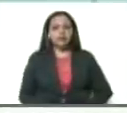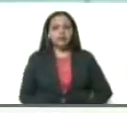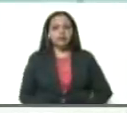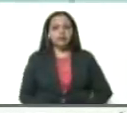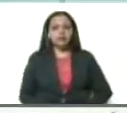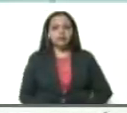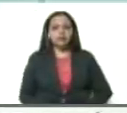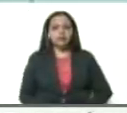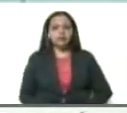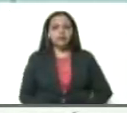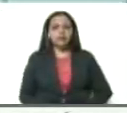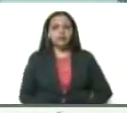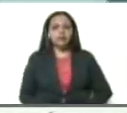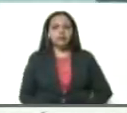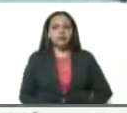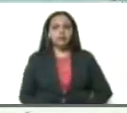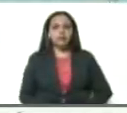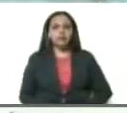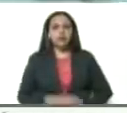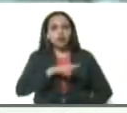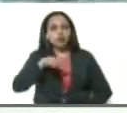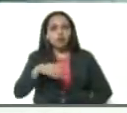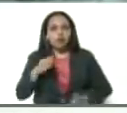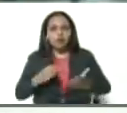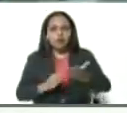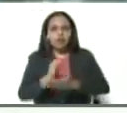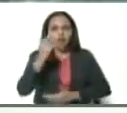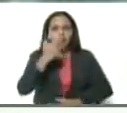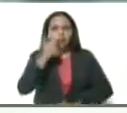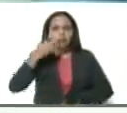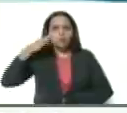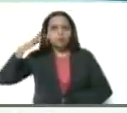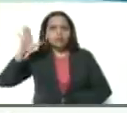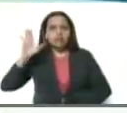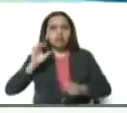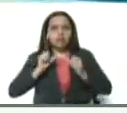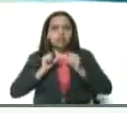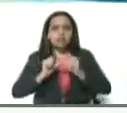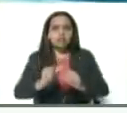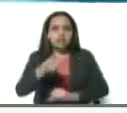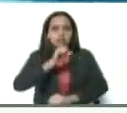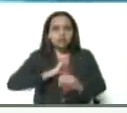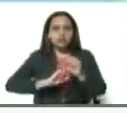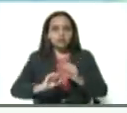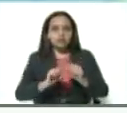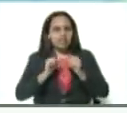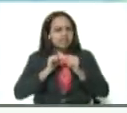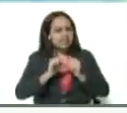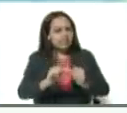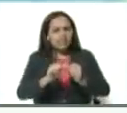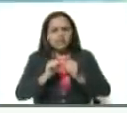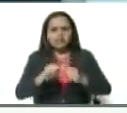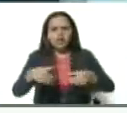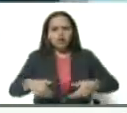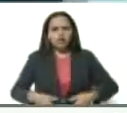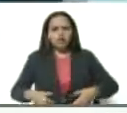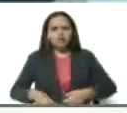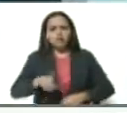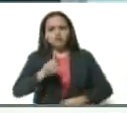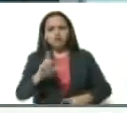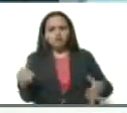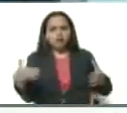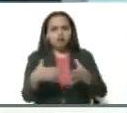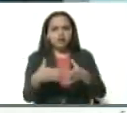nuestro fiel compromiso de seguir luchando y sobre todo luchando como un